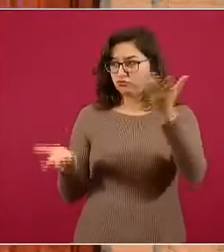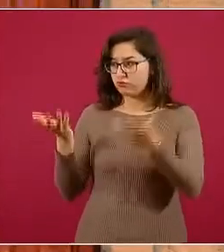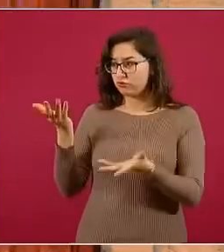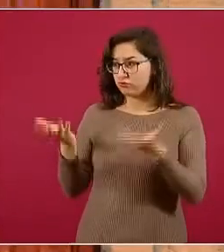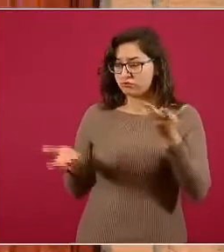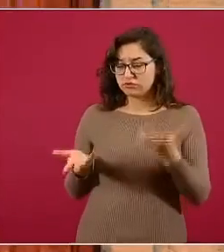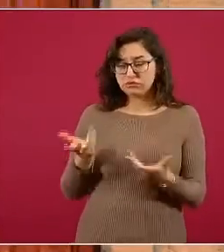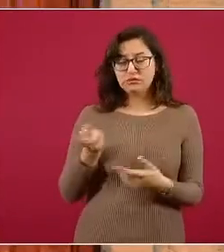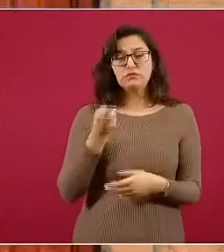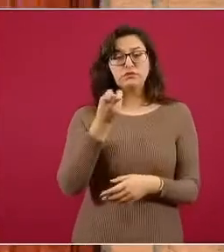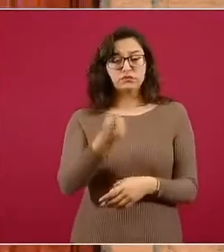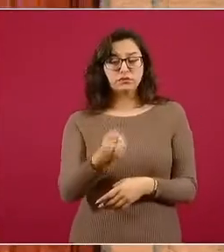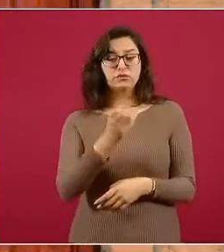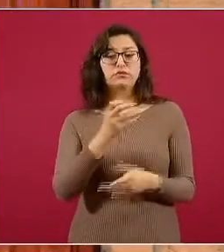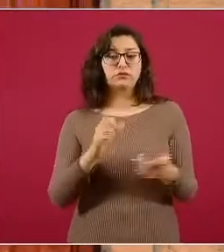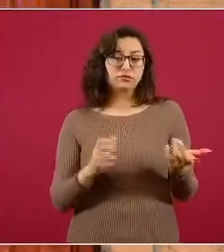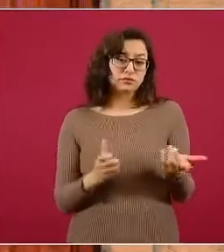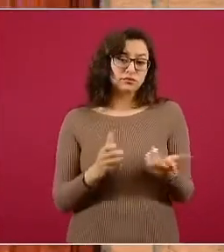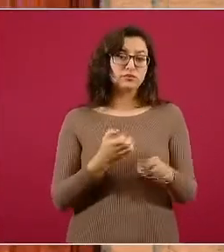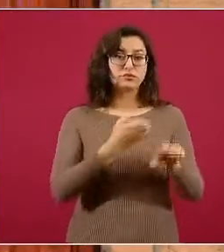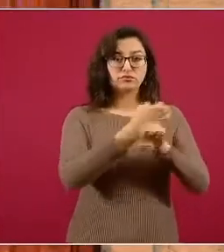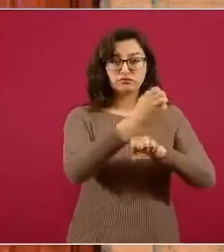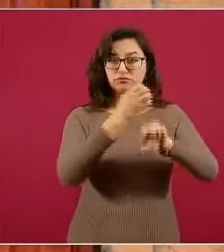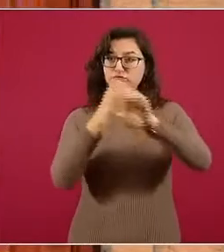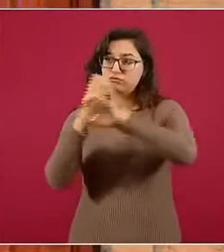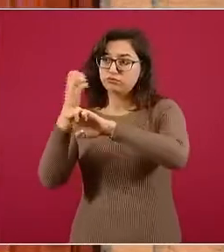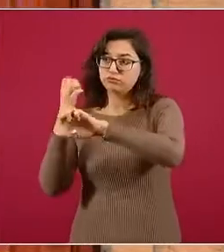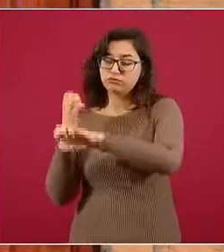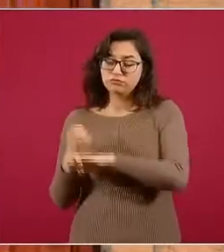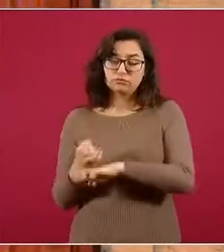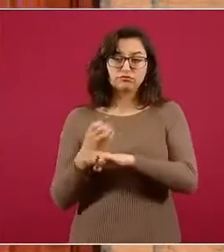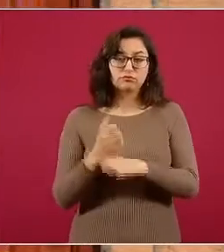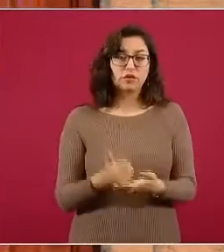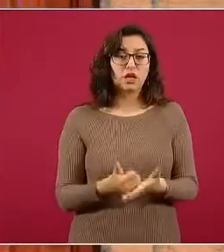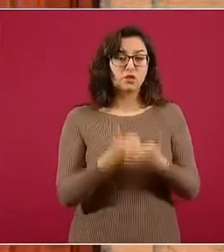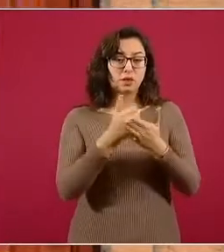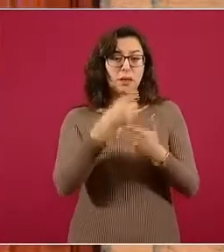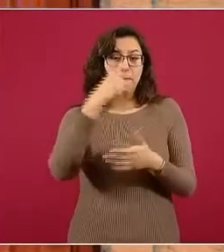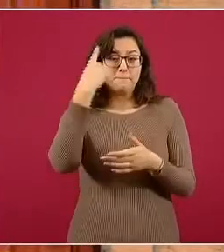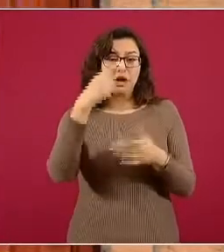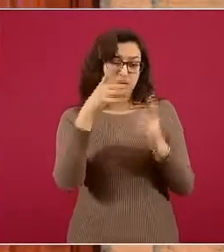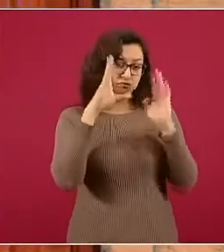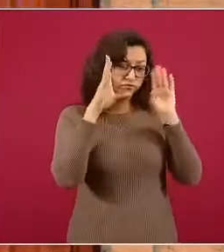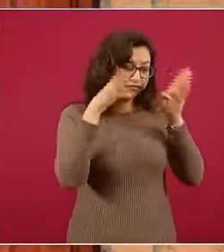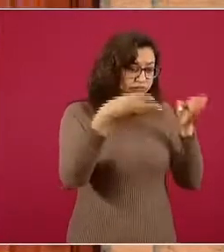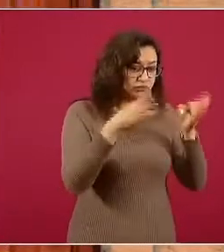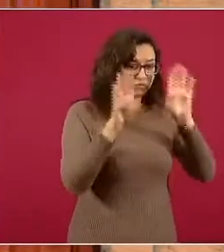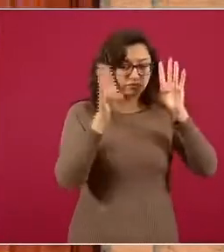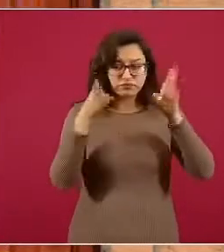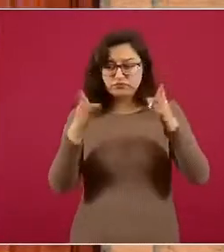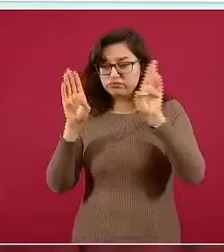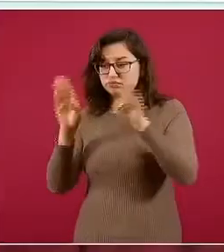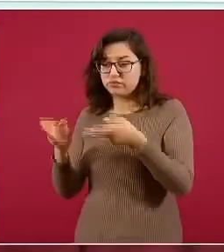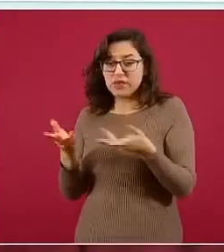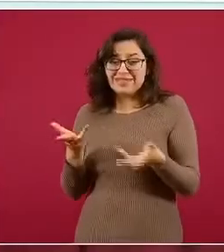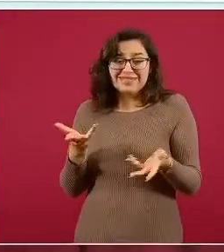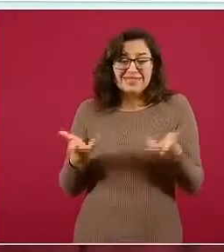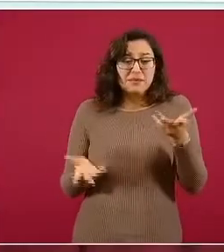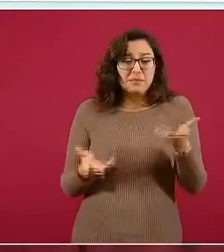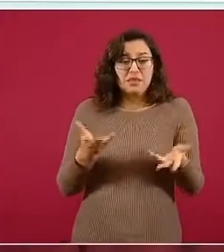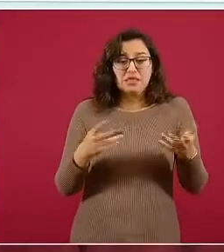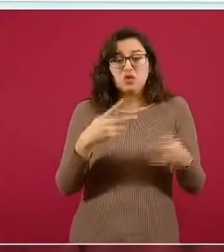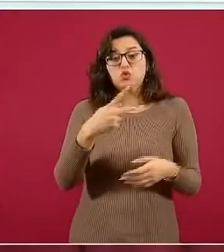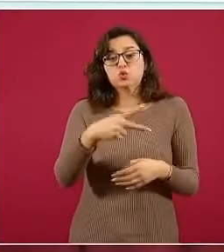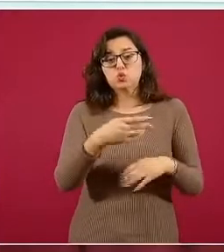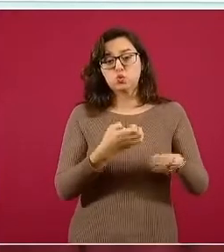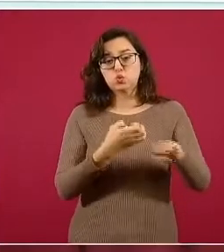las entidades pues llevar a cabo acciones focalizadas, sobre todo en función de cómo se encuentra la actividad